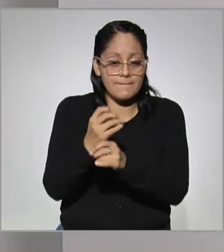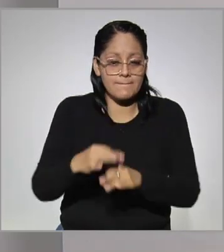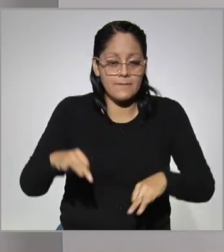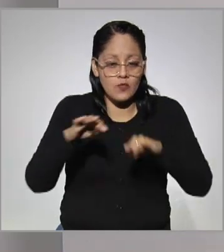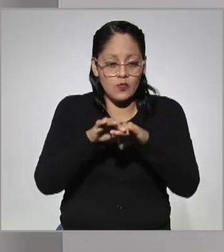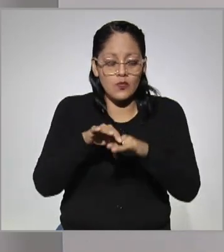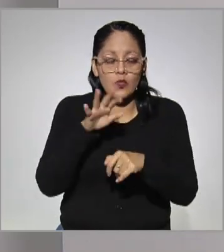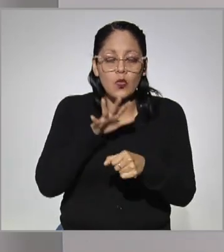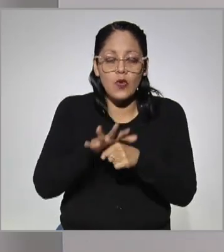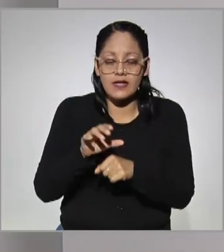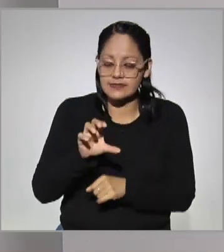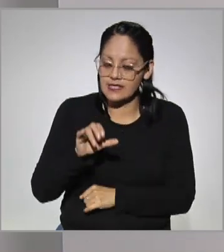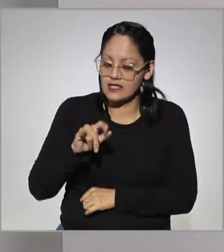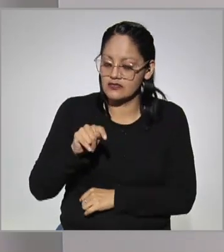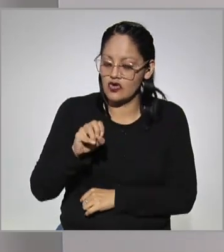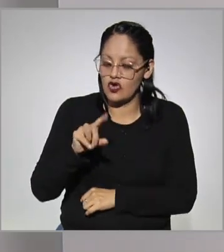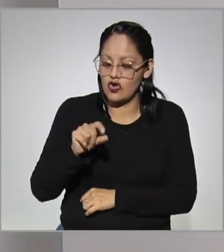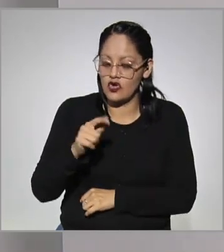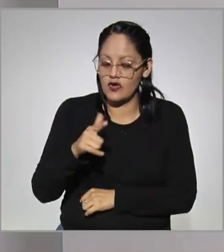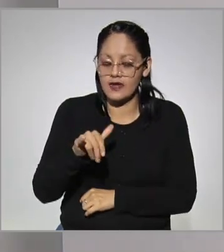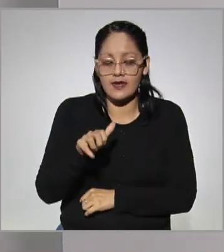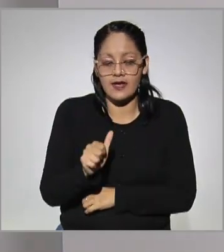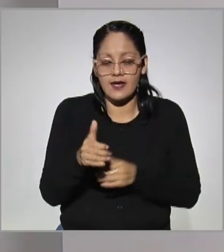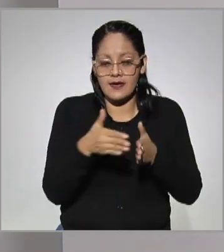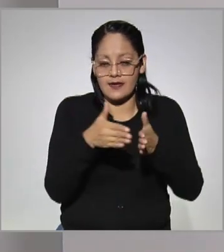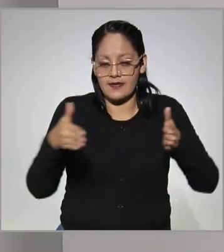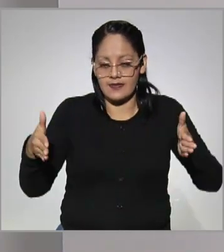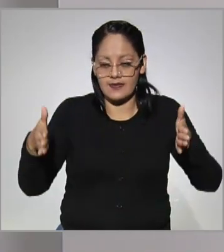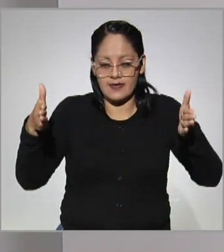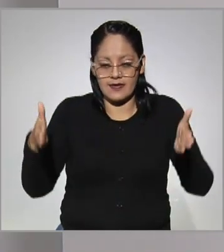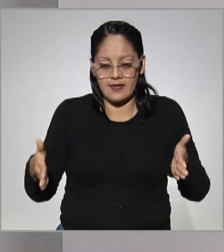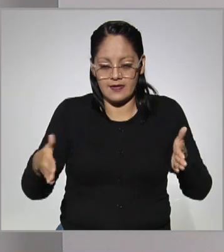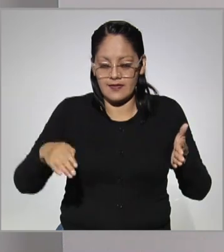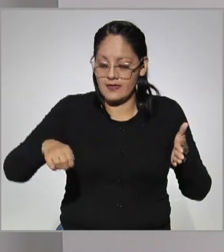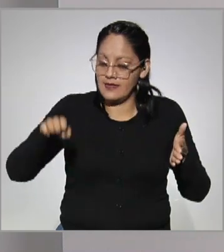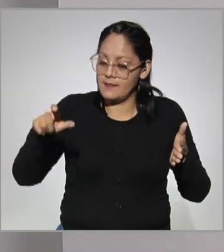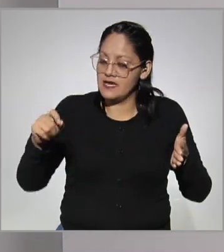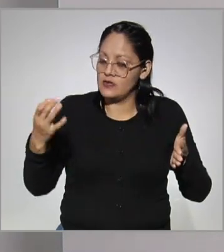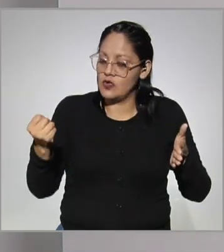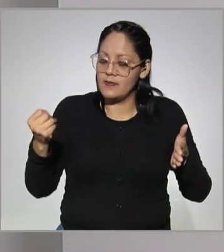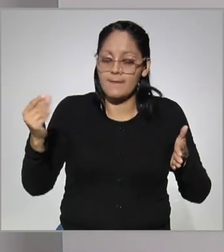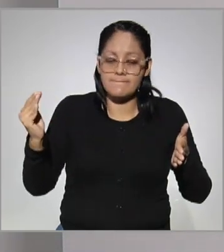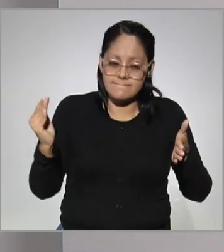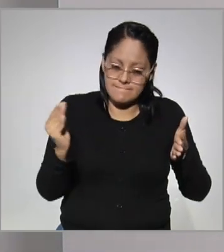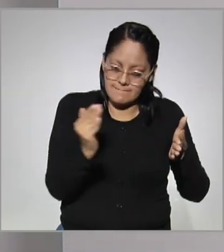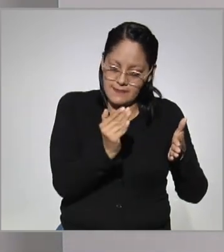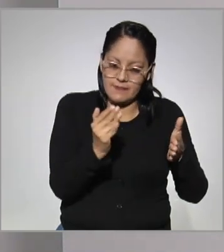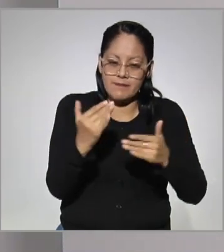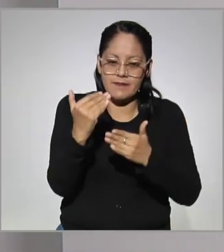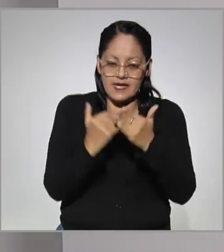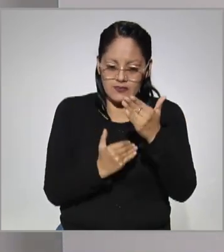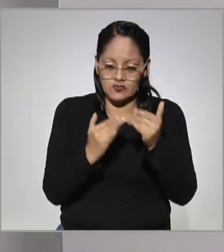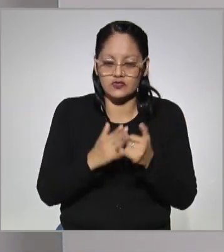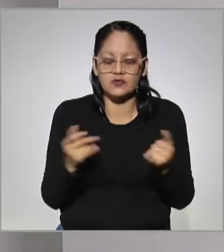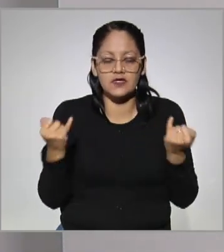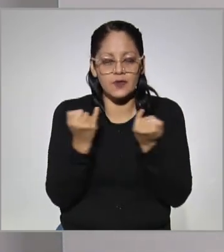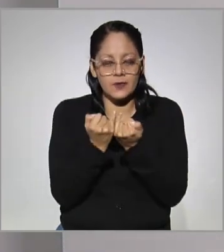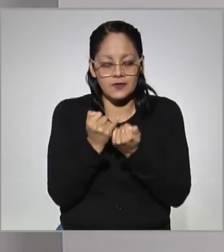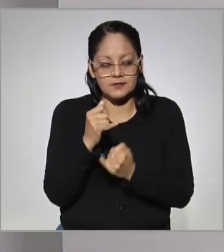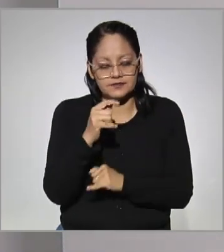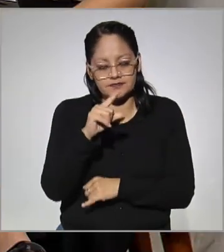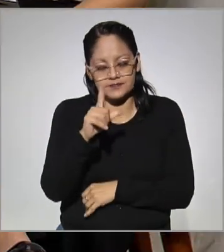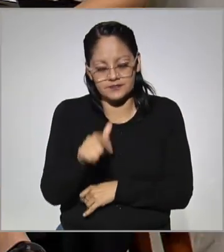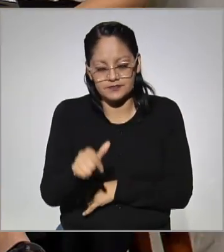es la citología en el periodo de edad antes de los 29 años, como mencionaban, y posteriormente el que